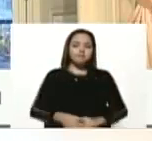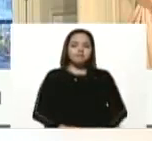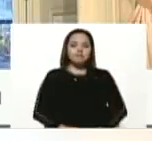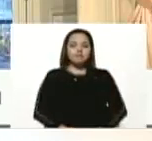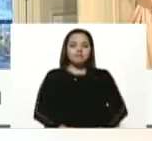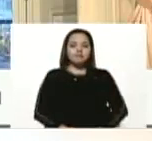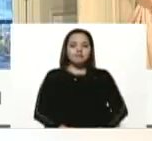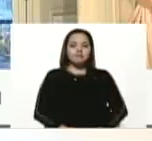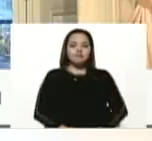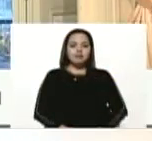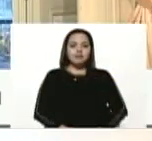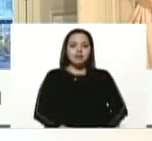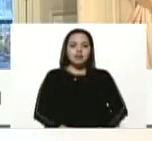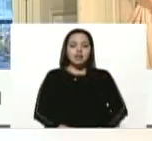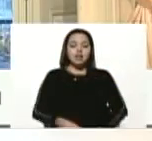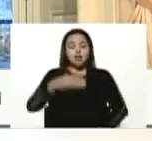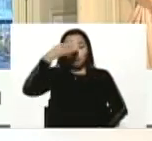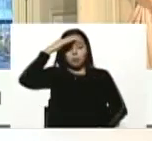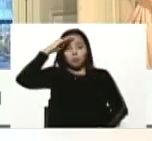de Cuba,